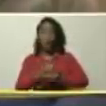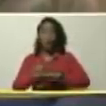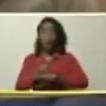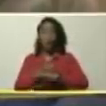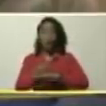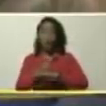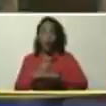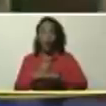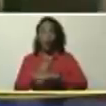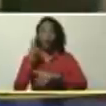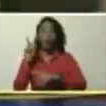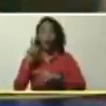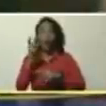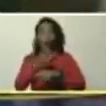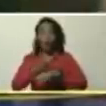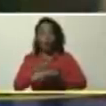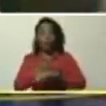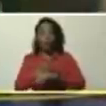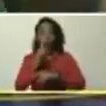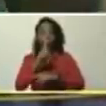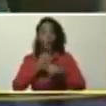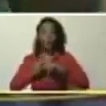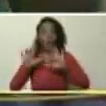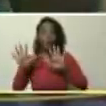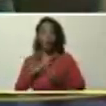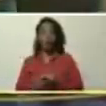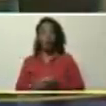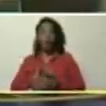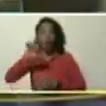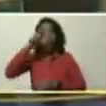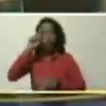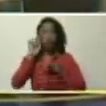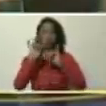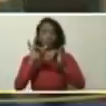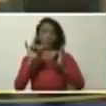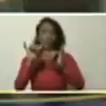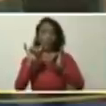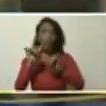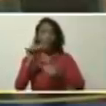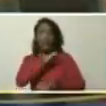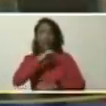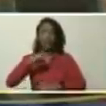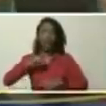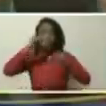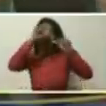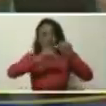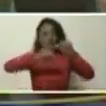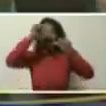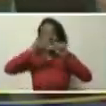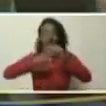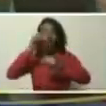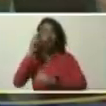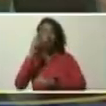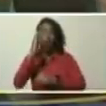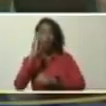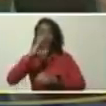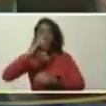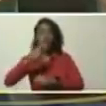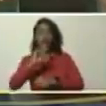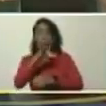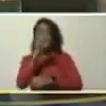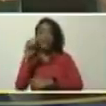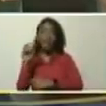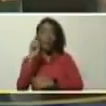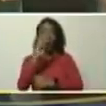para gobernar con el 1x10. Jorge, ponte tú mismo personalmente a revisar cada VCH. Son más de 500